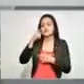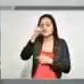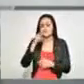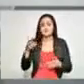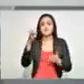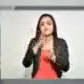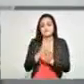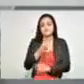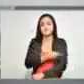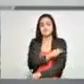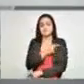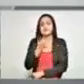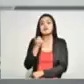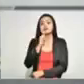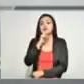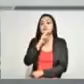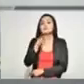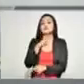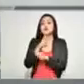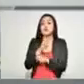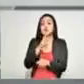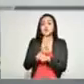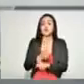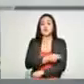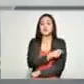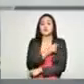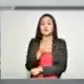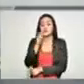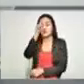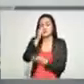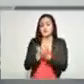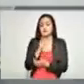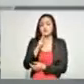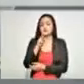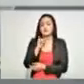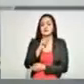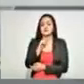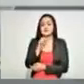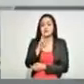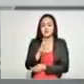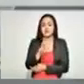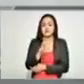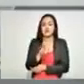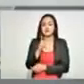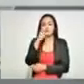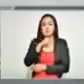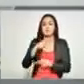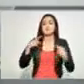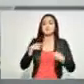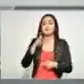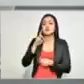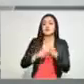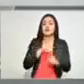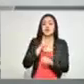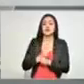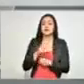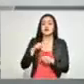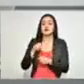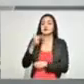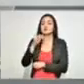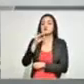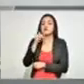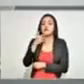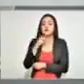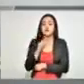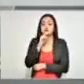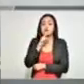acudan. Y segundas dosis de Pfizer para los de 30 años y más. En